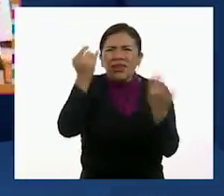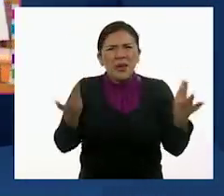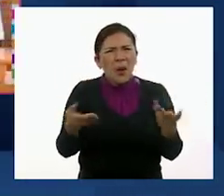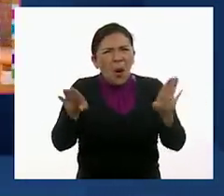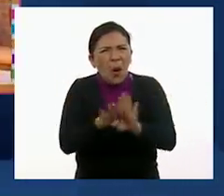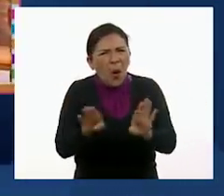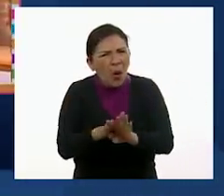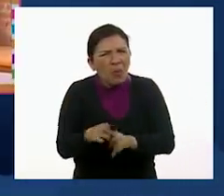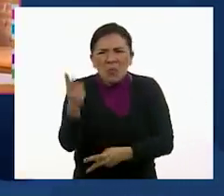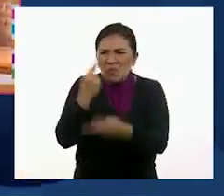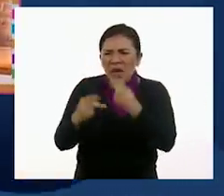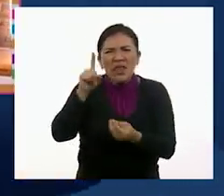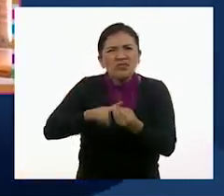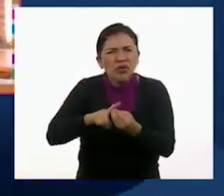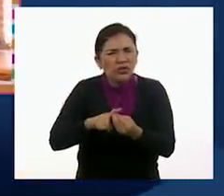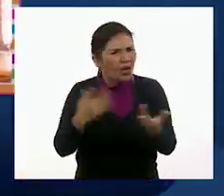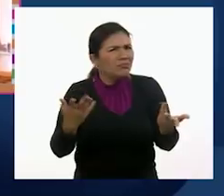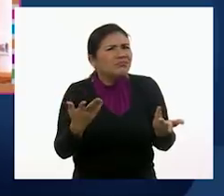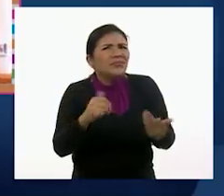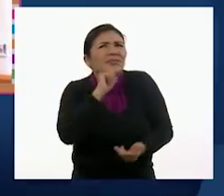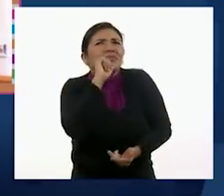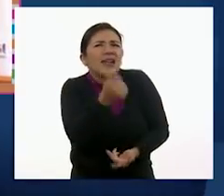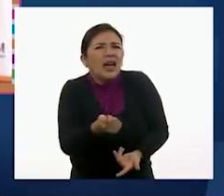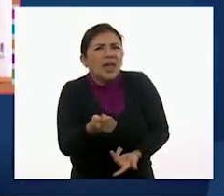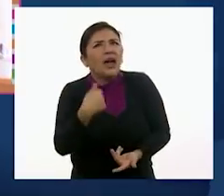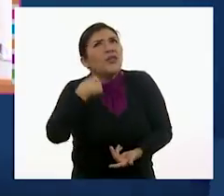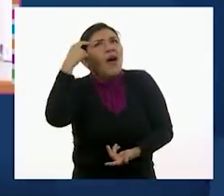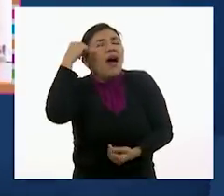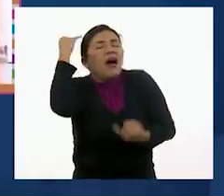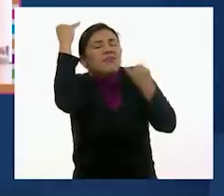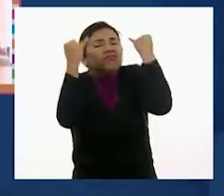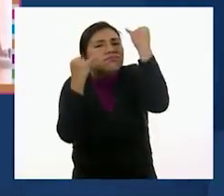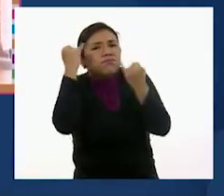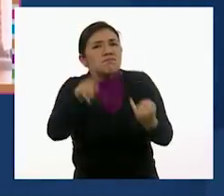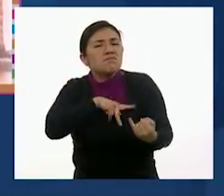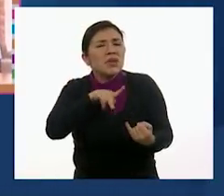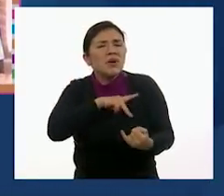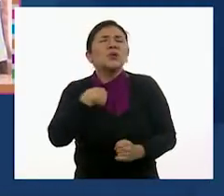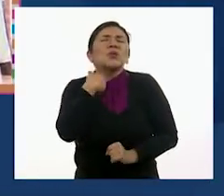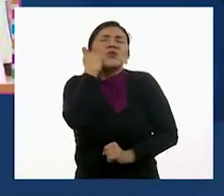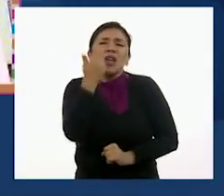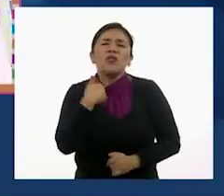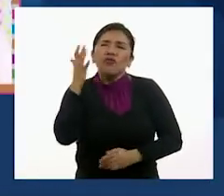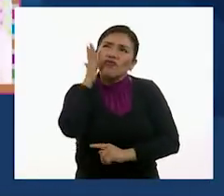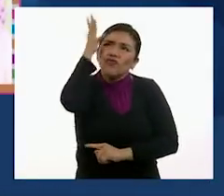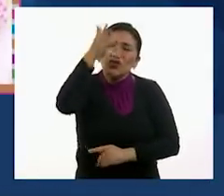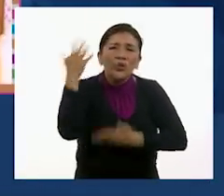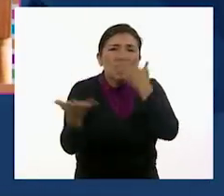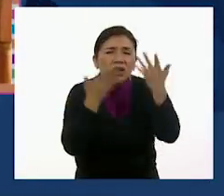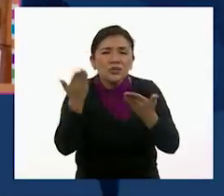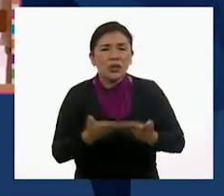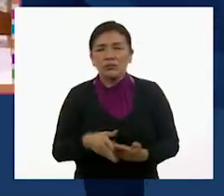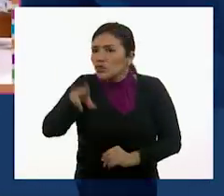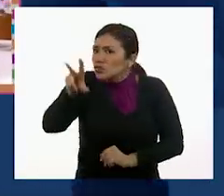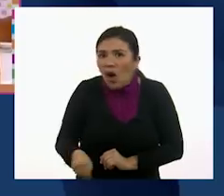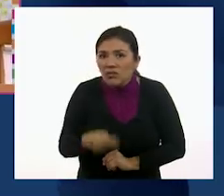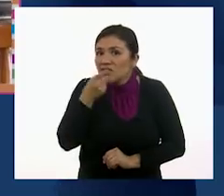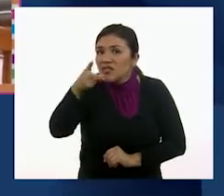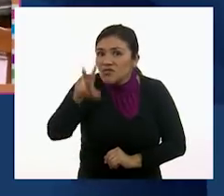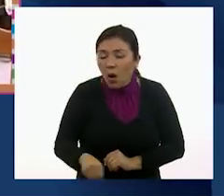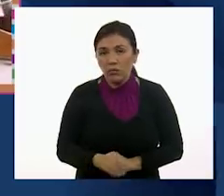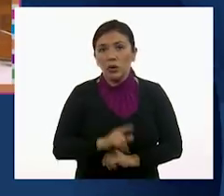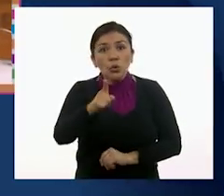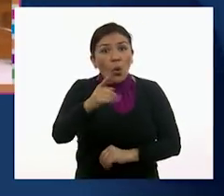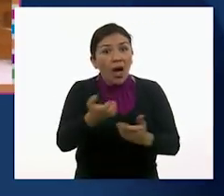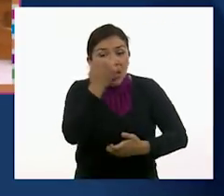mafufada? ¿Eh? De ningún lado, pa. De mi cabeza. Eso es lo que quiero estudiar. Pues no, no y no. Tú no